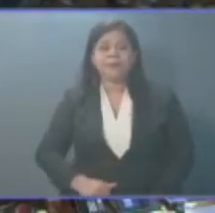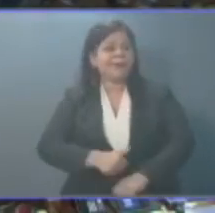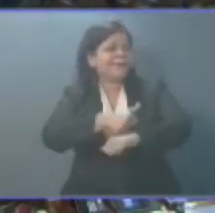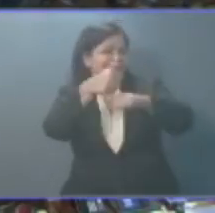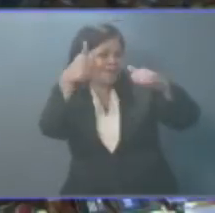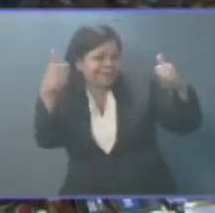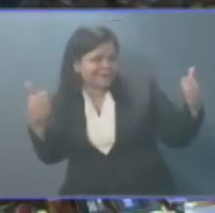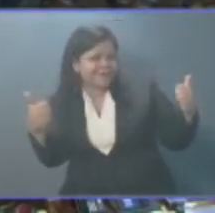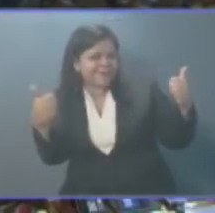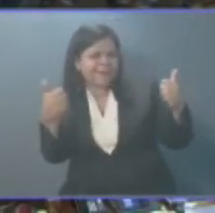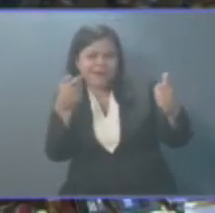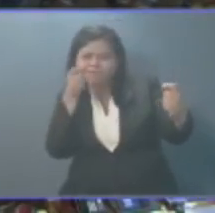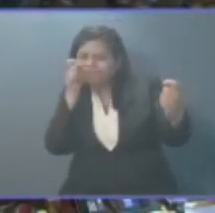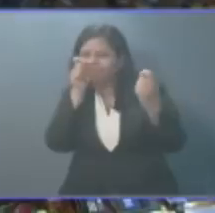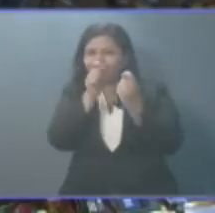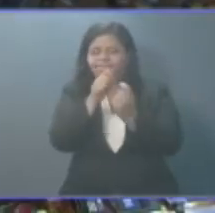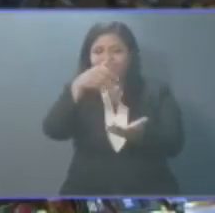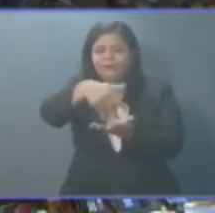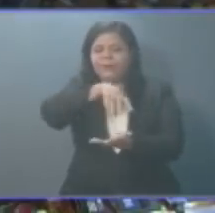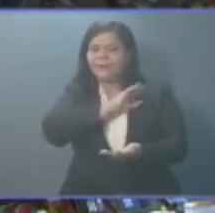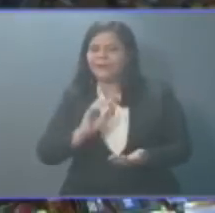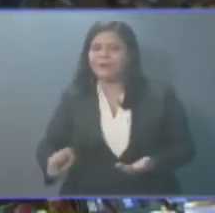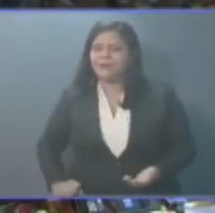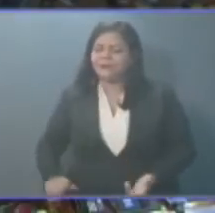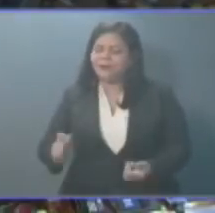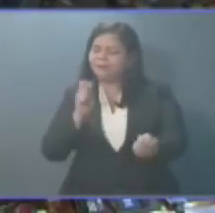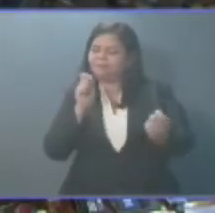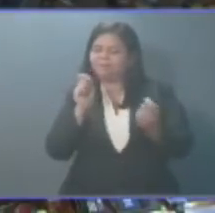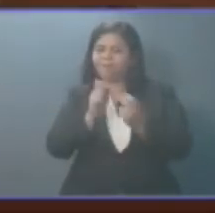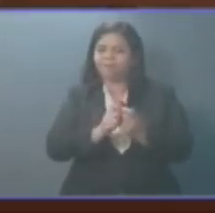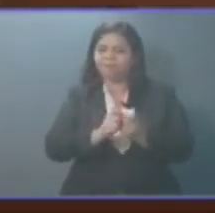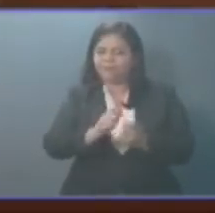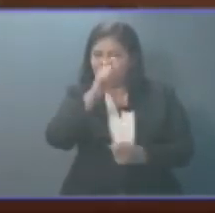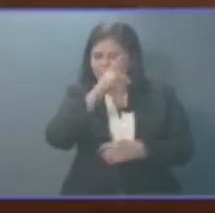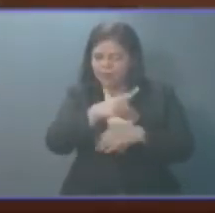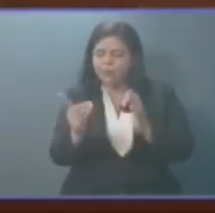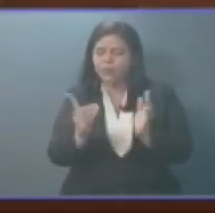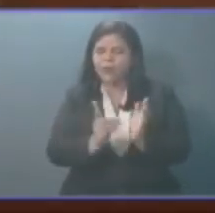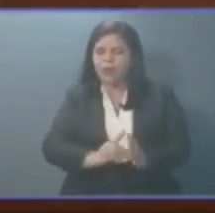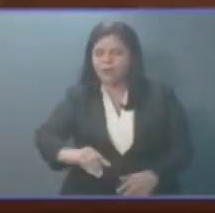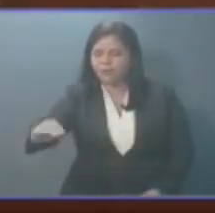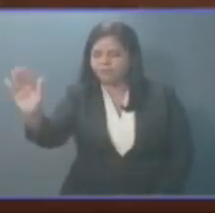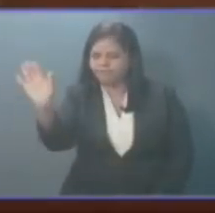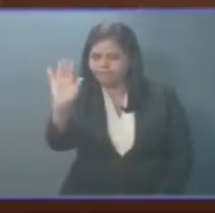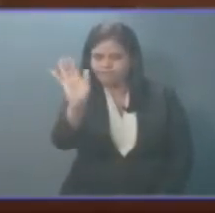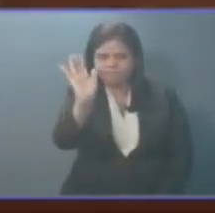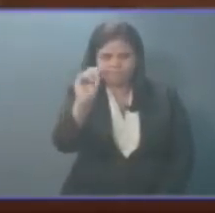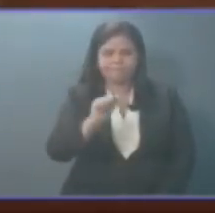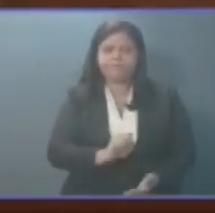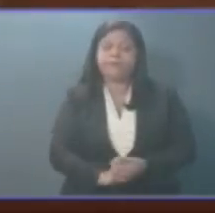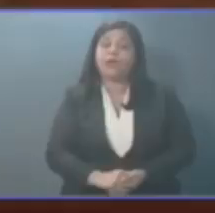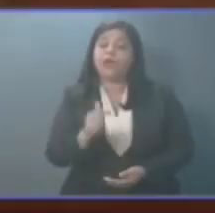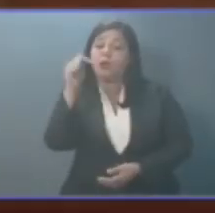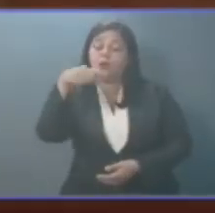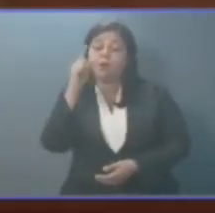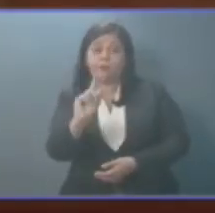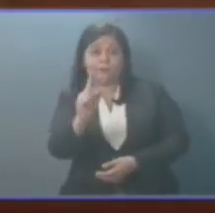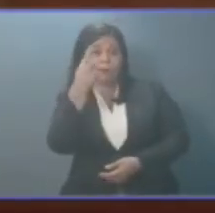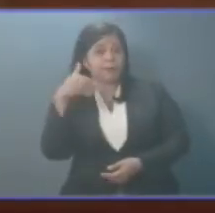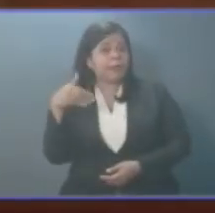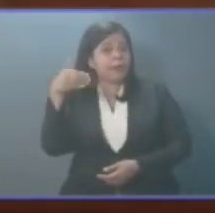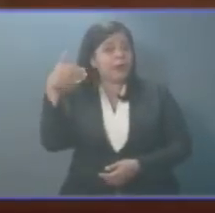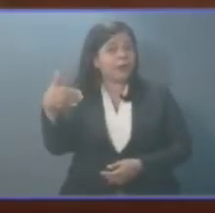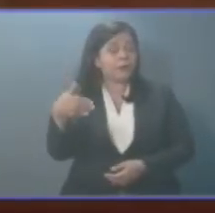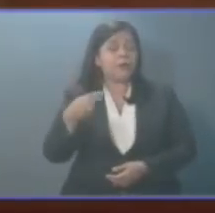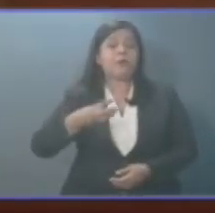Buenos días, excelentísimo pueblo salvadoreño y señores diputados. Durante este primer año de gobierno,